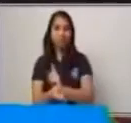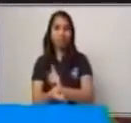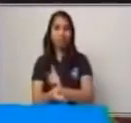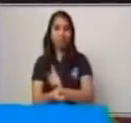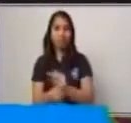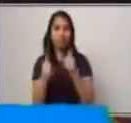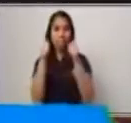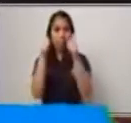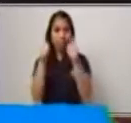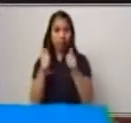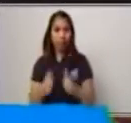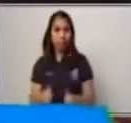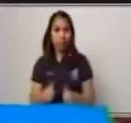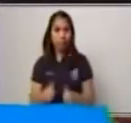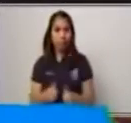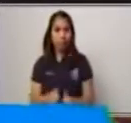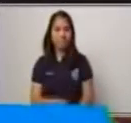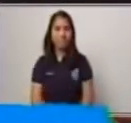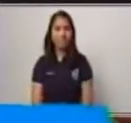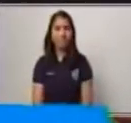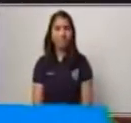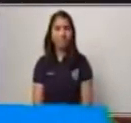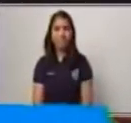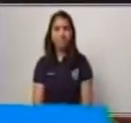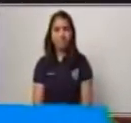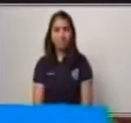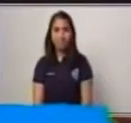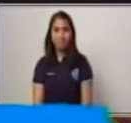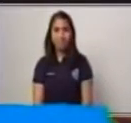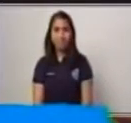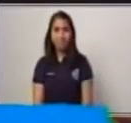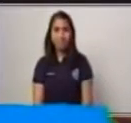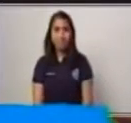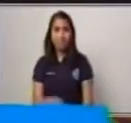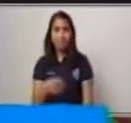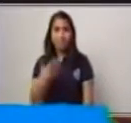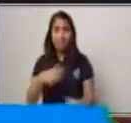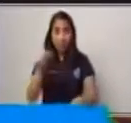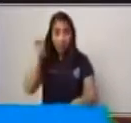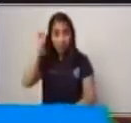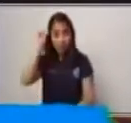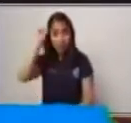las definiciones para que ya lo hagas tú.